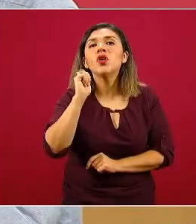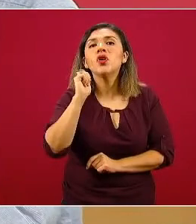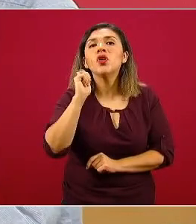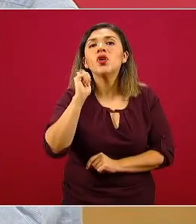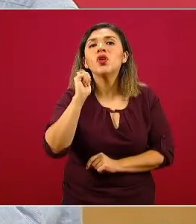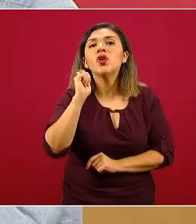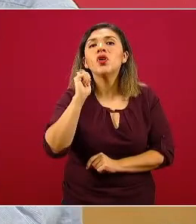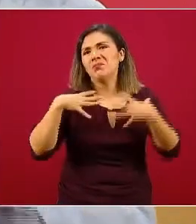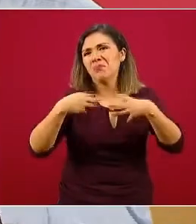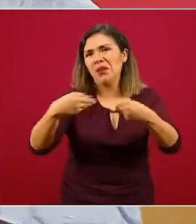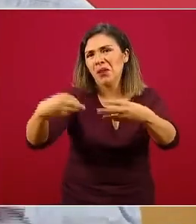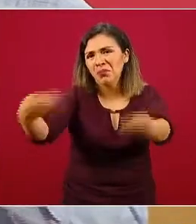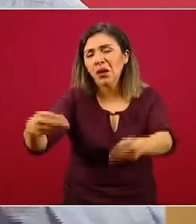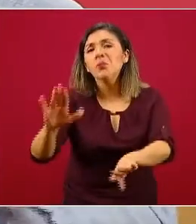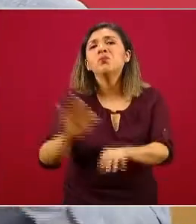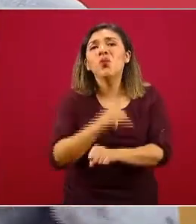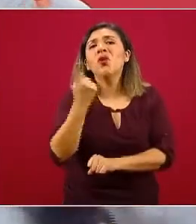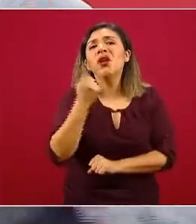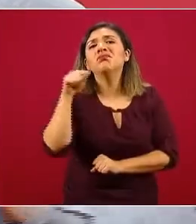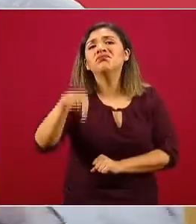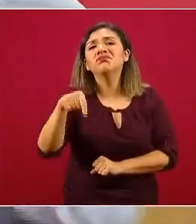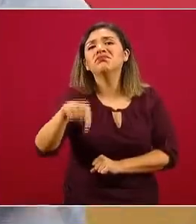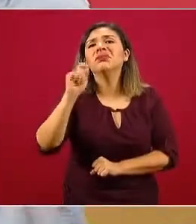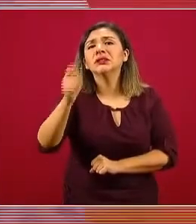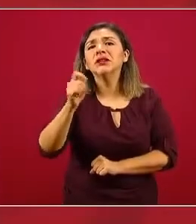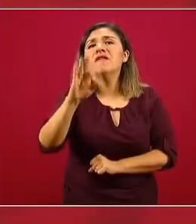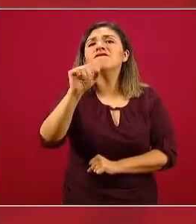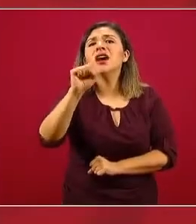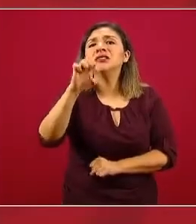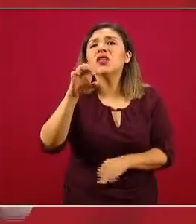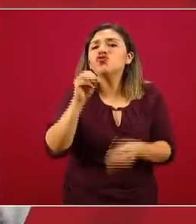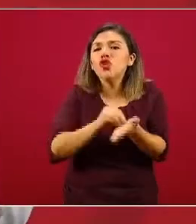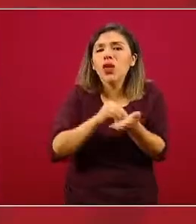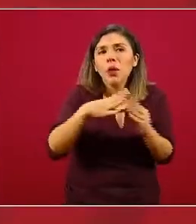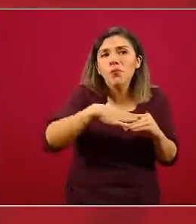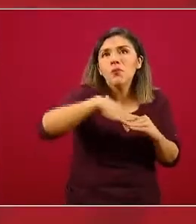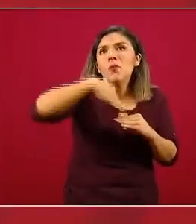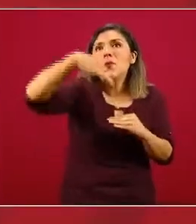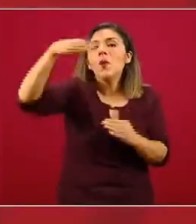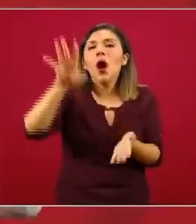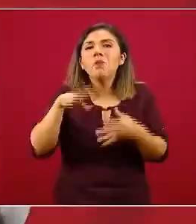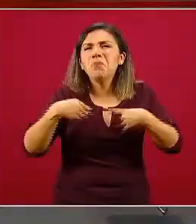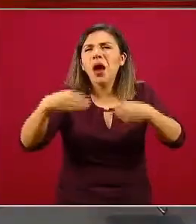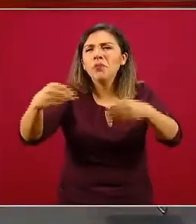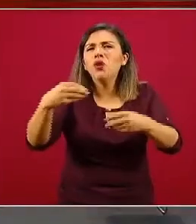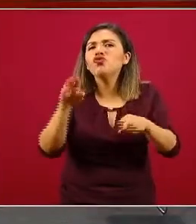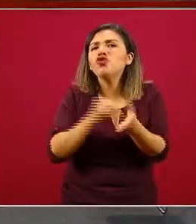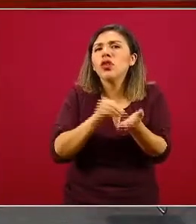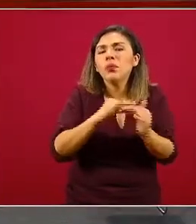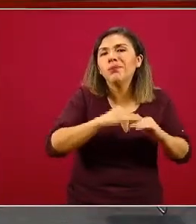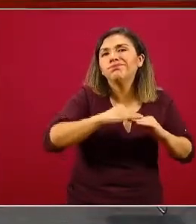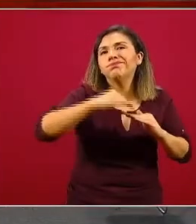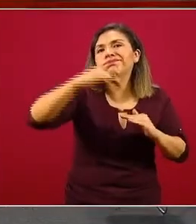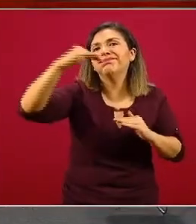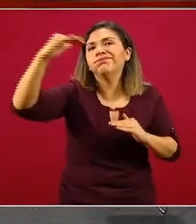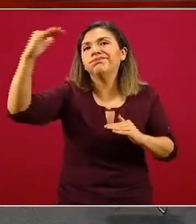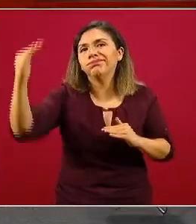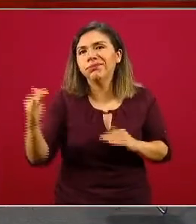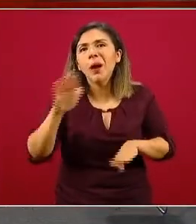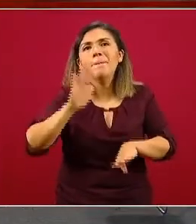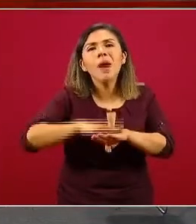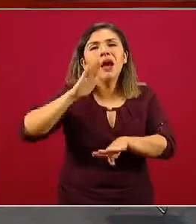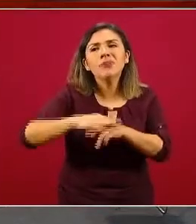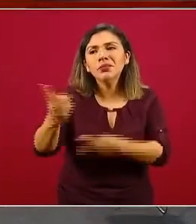de transmisión, porque está en una fase ascendente la curva epidémica, es decir, están aumentando los